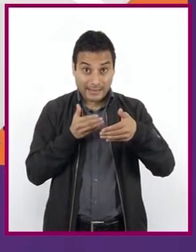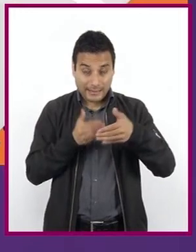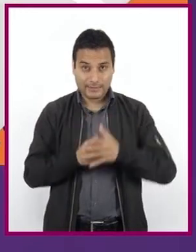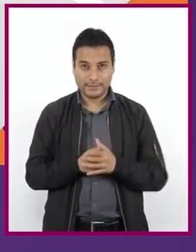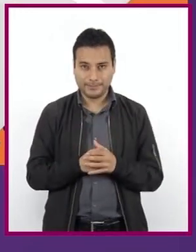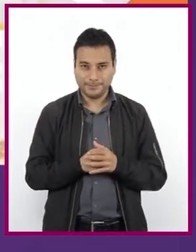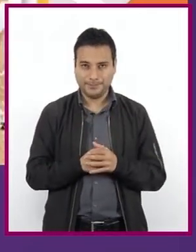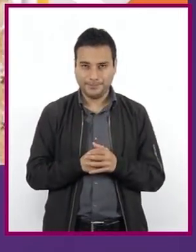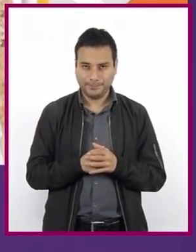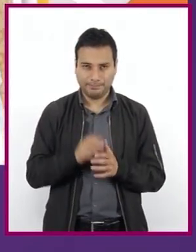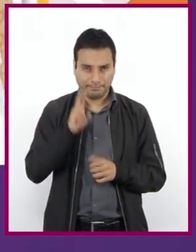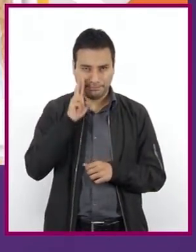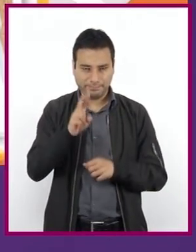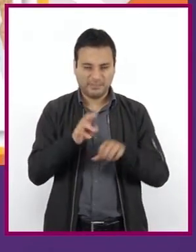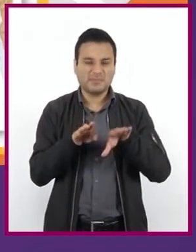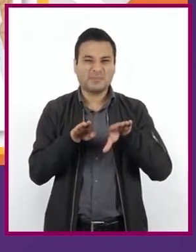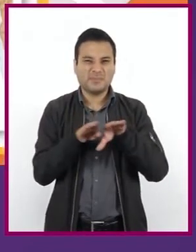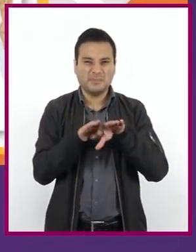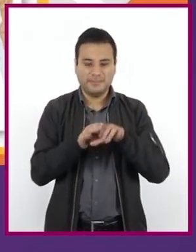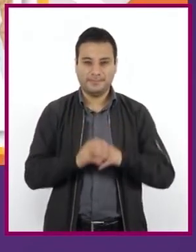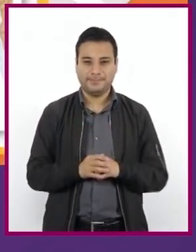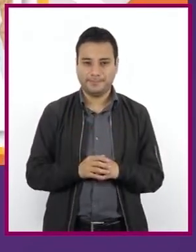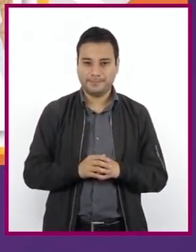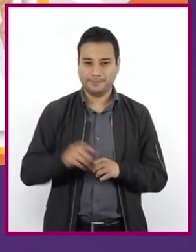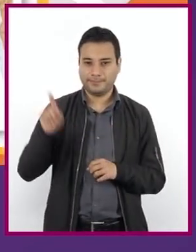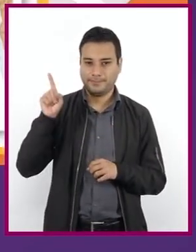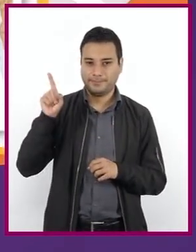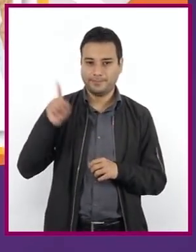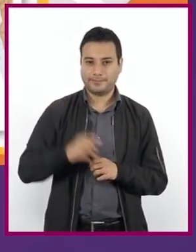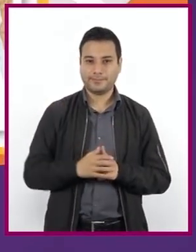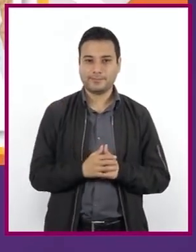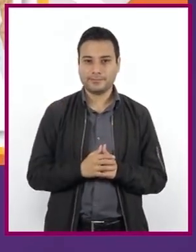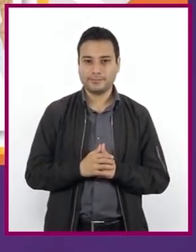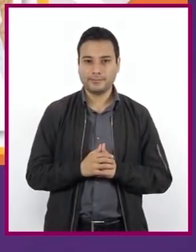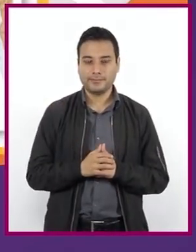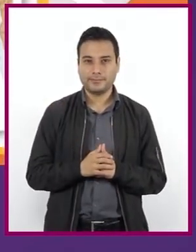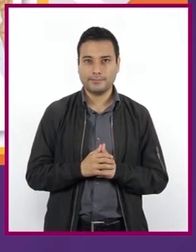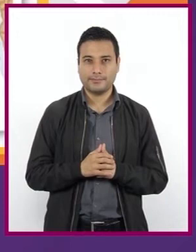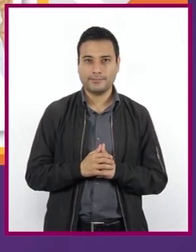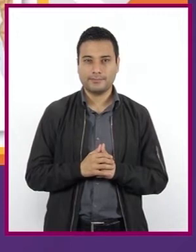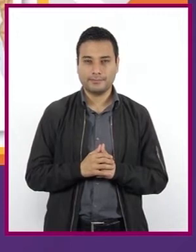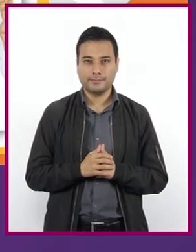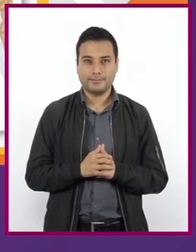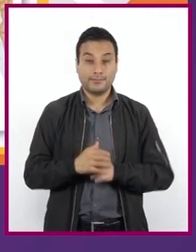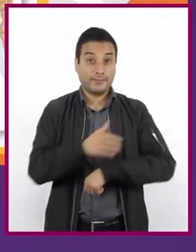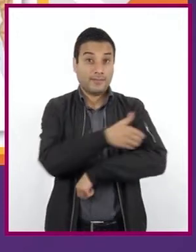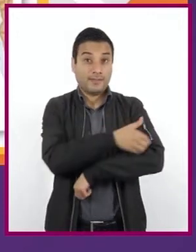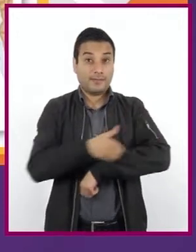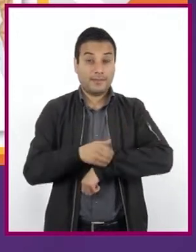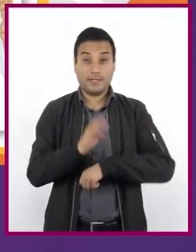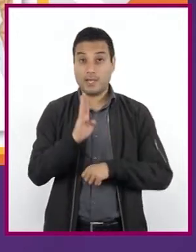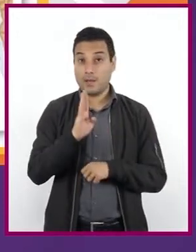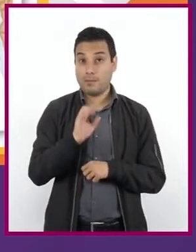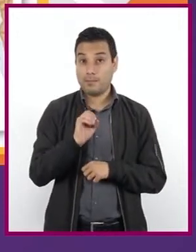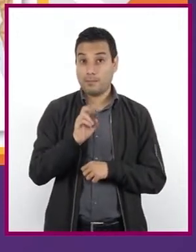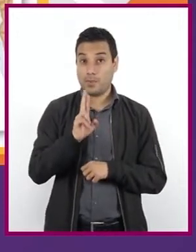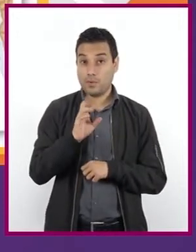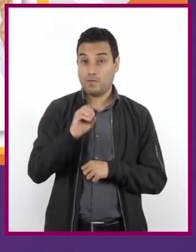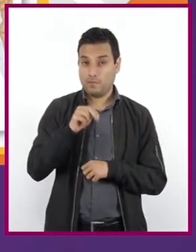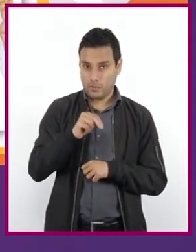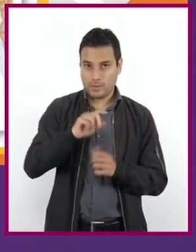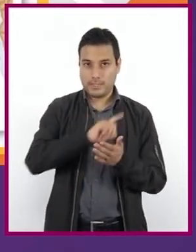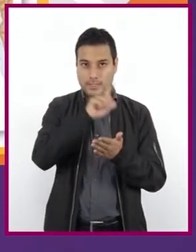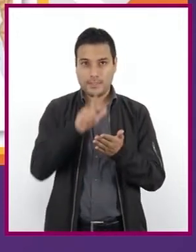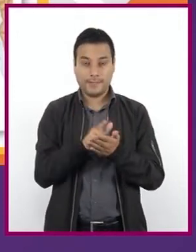apreciar los puertos que se habilitaron con la aplicación de las reformas borbónicas tanto en la costa